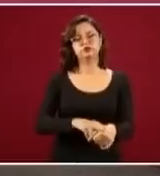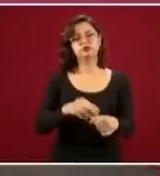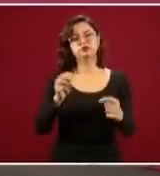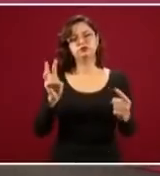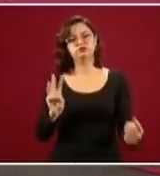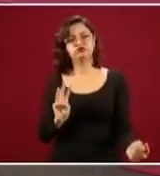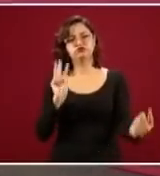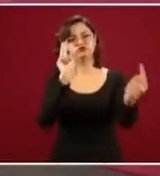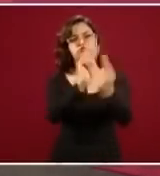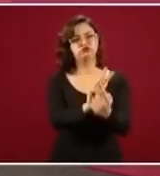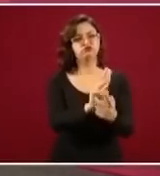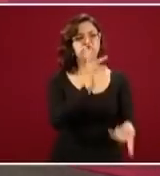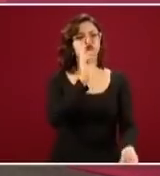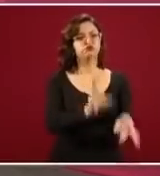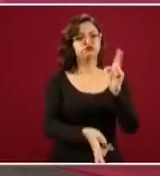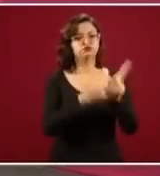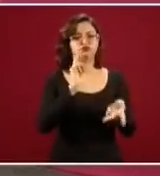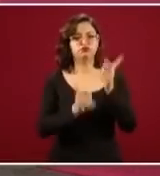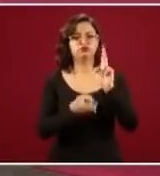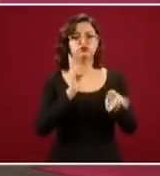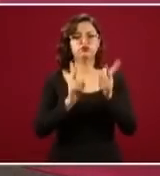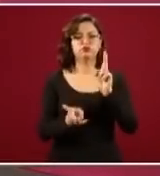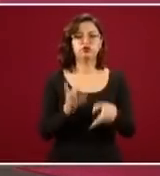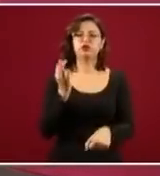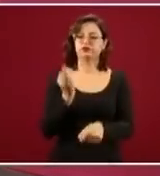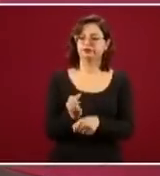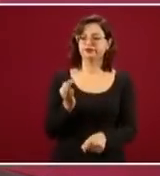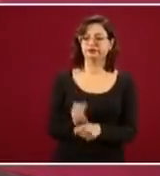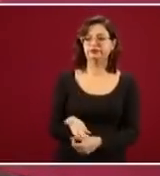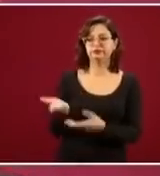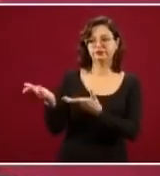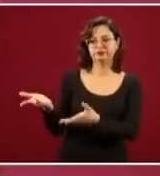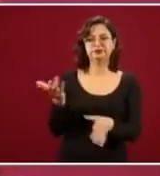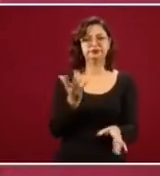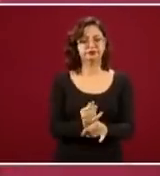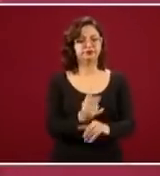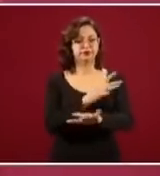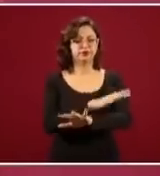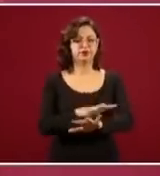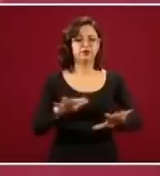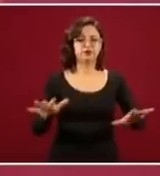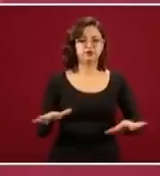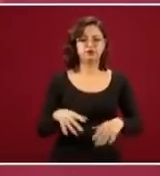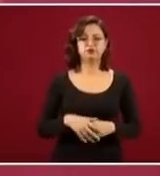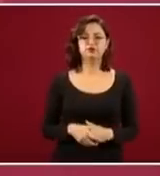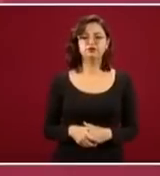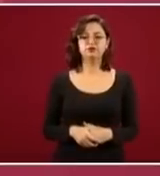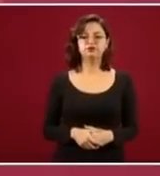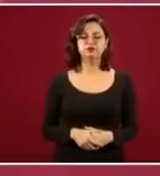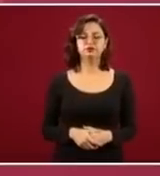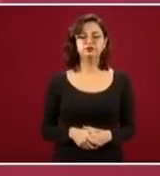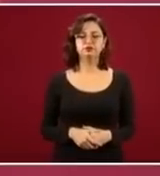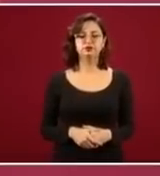hospital infantil y ellos van a informarnos cómo están las cosas.